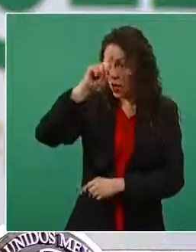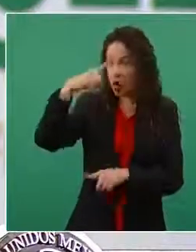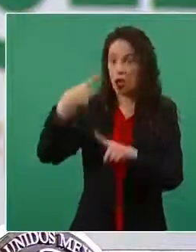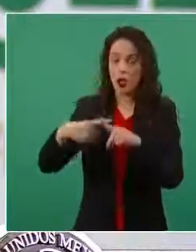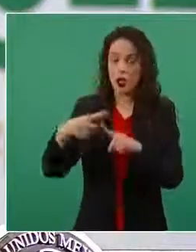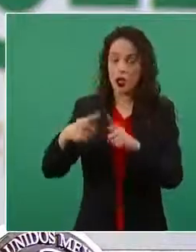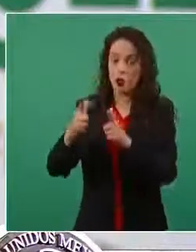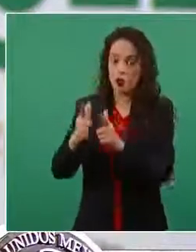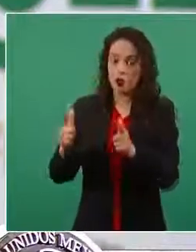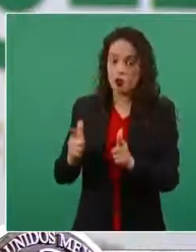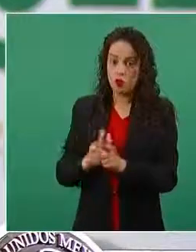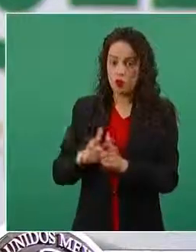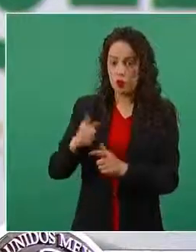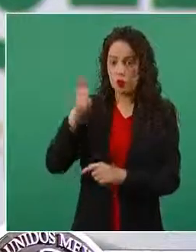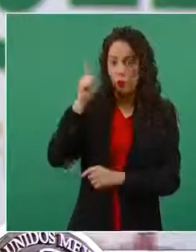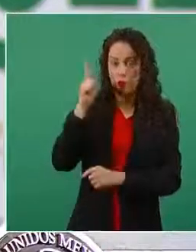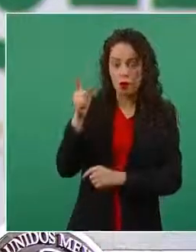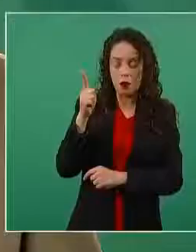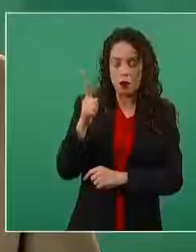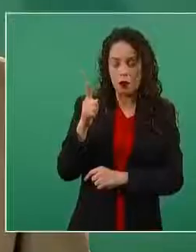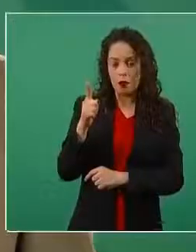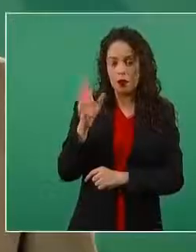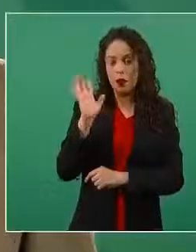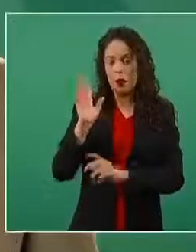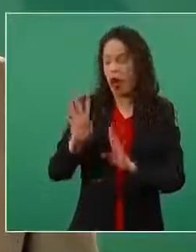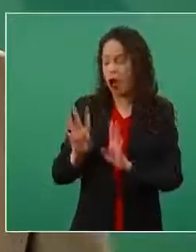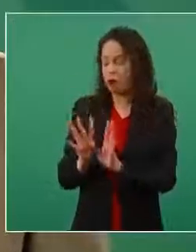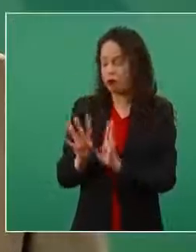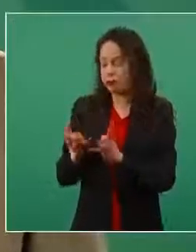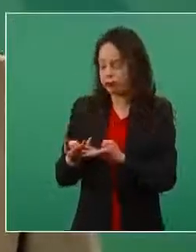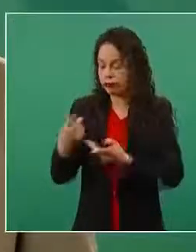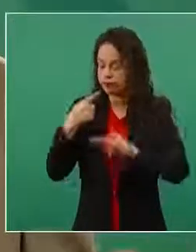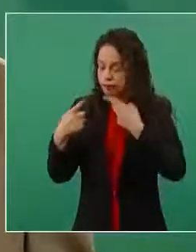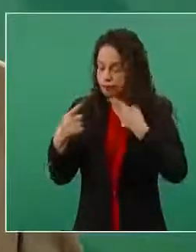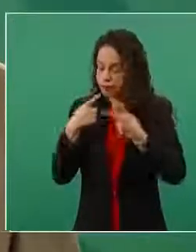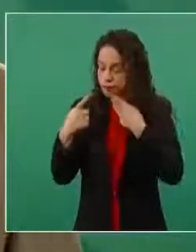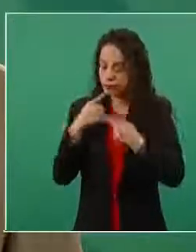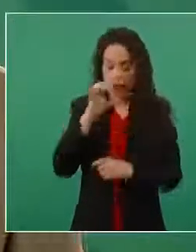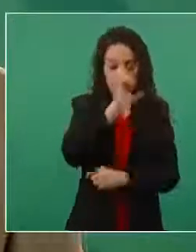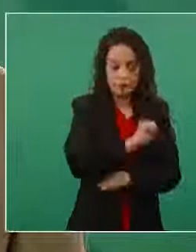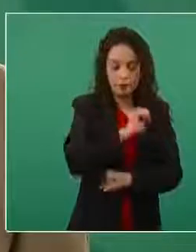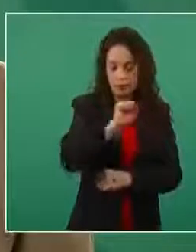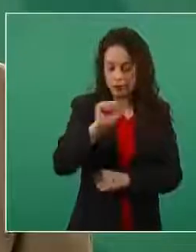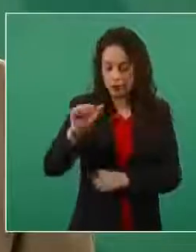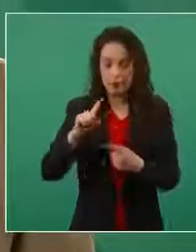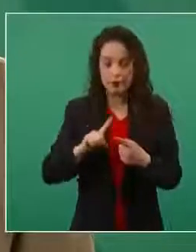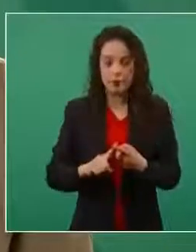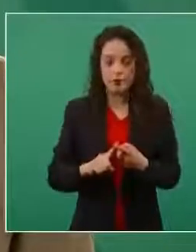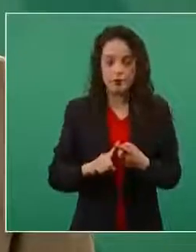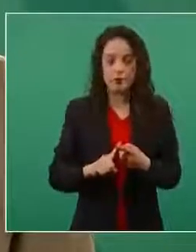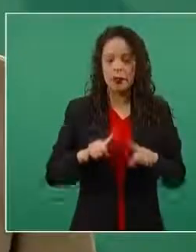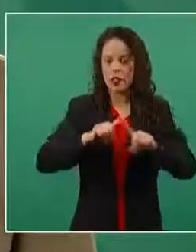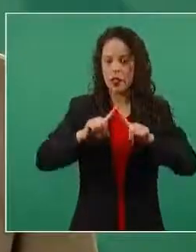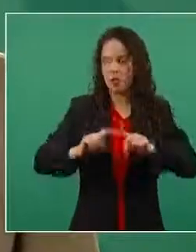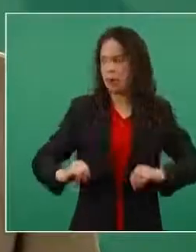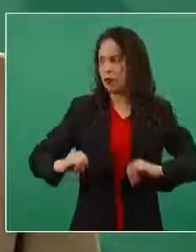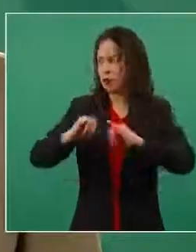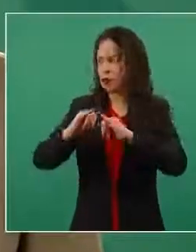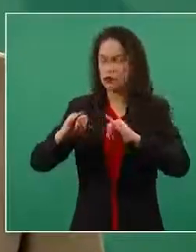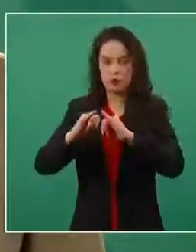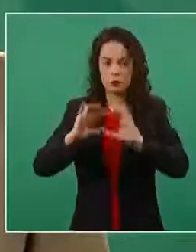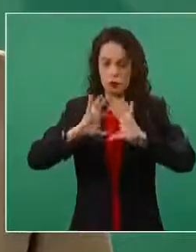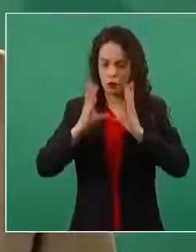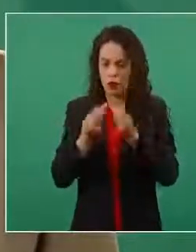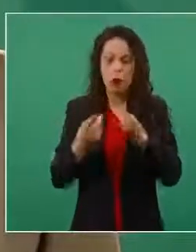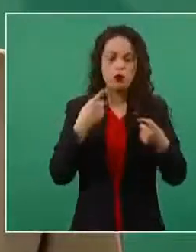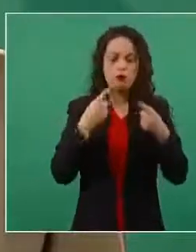Asesor de Vacunación y que hemos discutido en el seno tanto de la Secretaría de Salud como de las diferentes instituciones